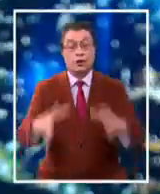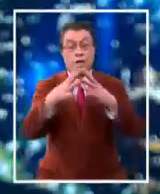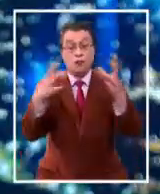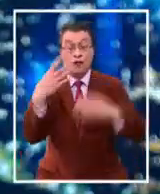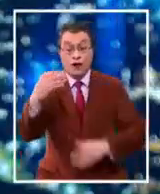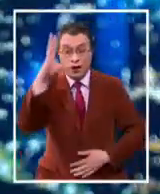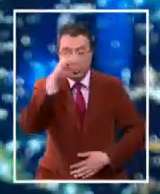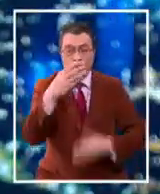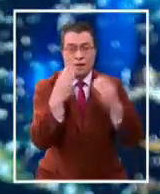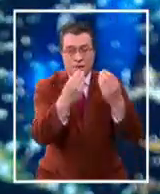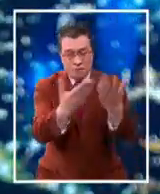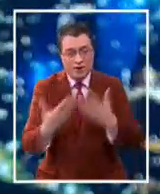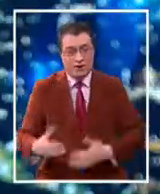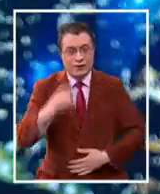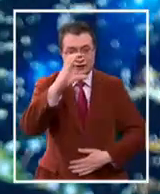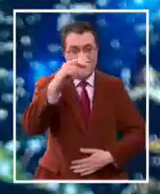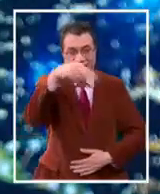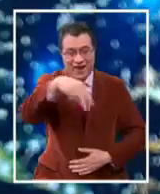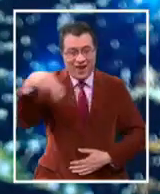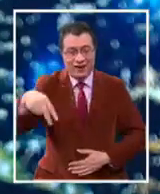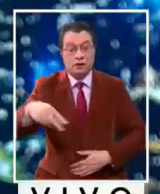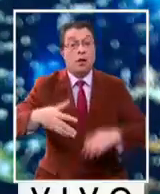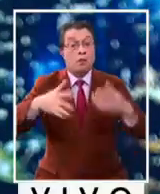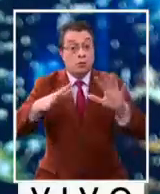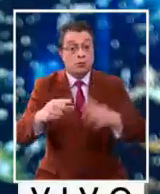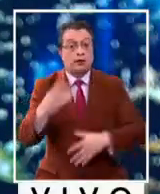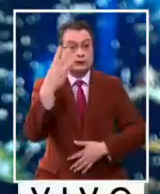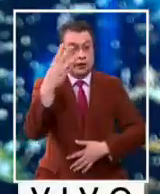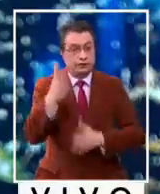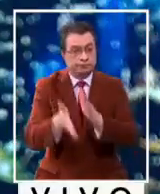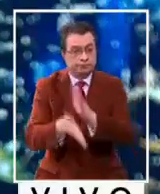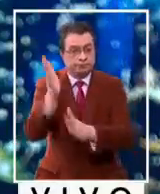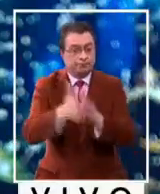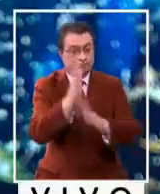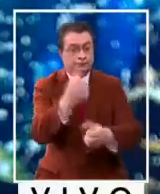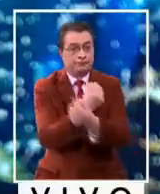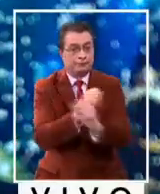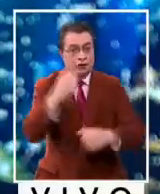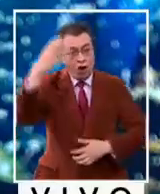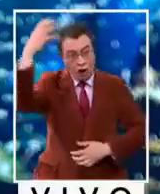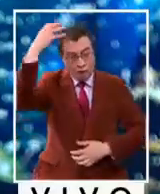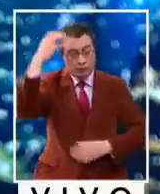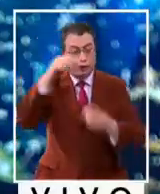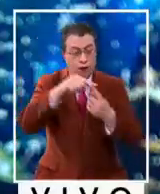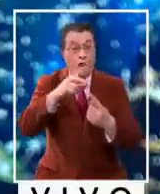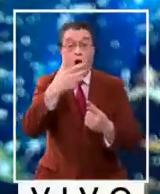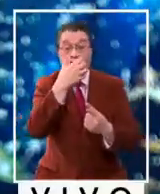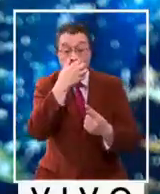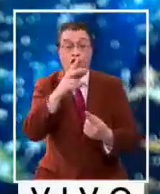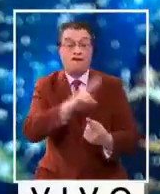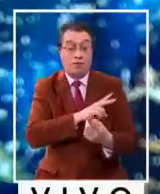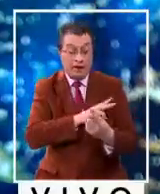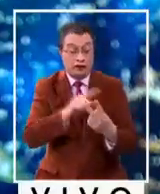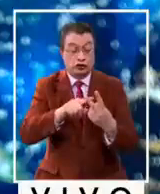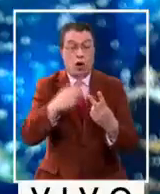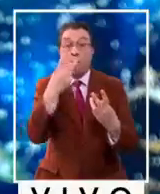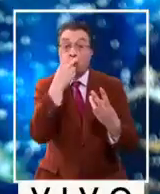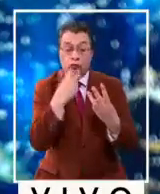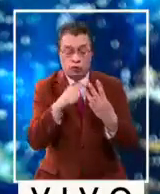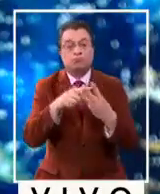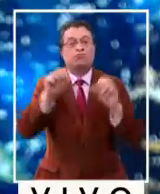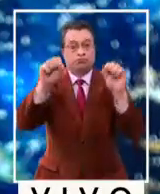Muy buenas noches, bienvenidos a CNN Prime. A lo menos tres se van. Las renuncias de los obispos de Osorno, Valparaíso y Puerto Montt fueron aceptadas por el